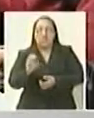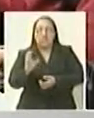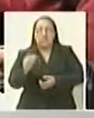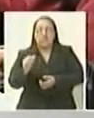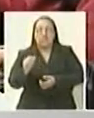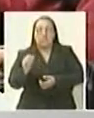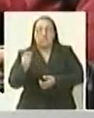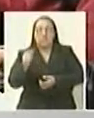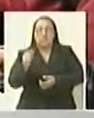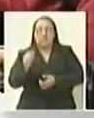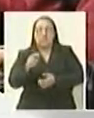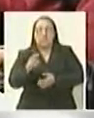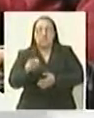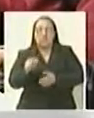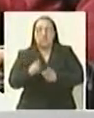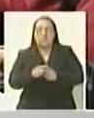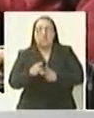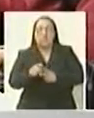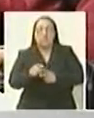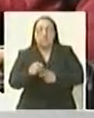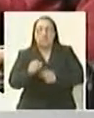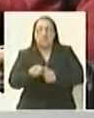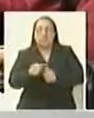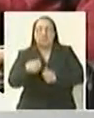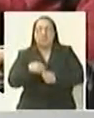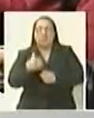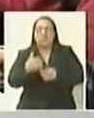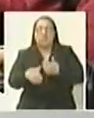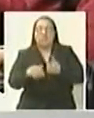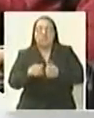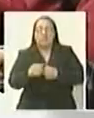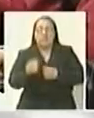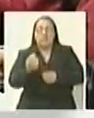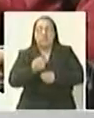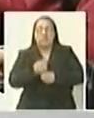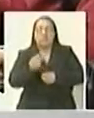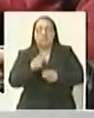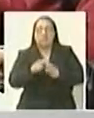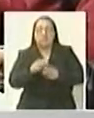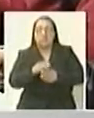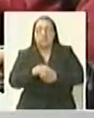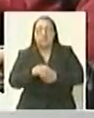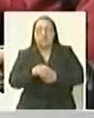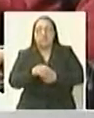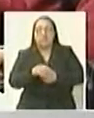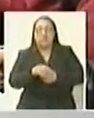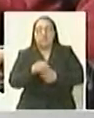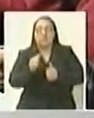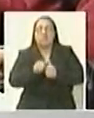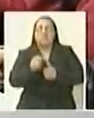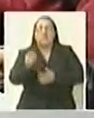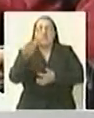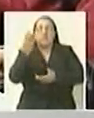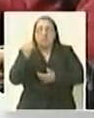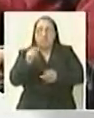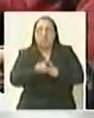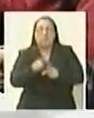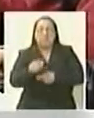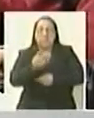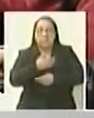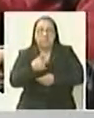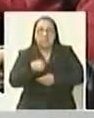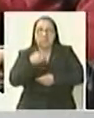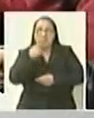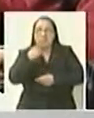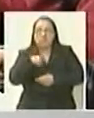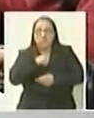de la región y otr funcionarios más presidente Para que avancemos con esa investigación en la región ancas está la espera presidente siente como